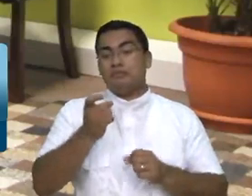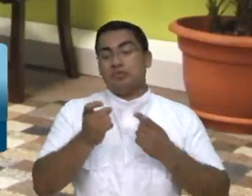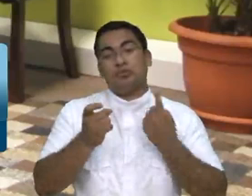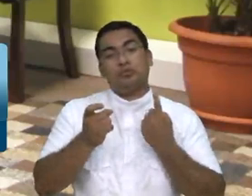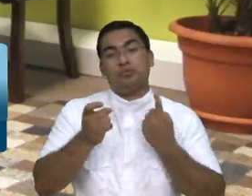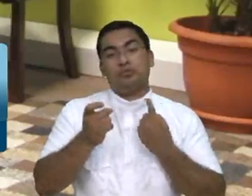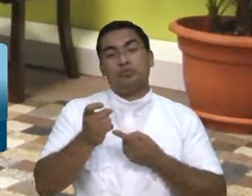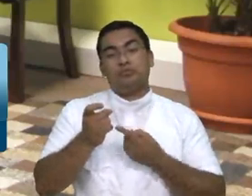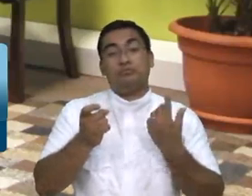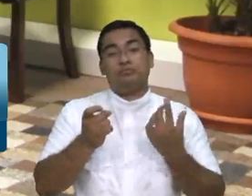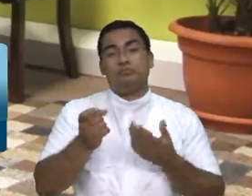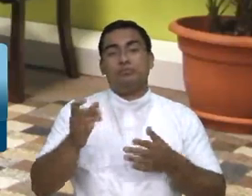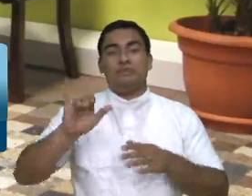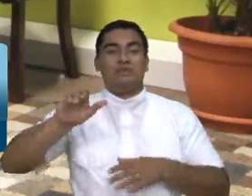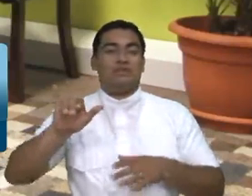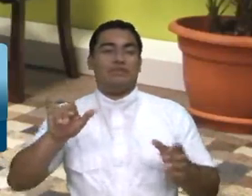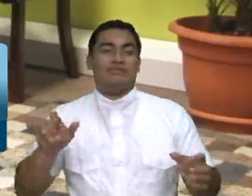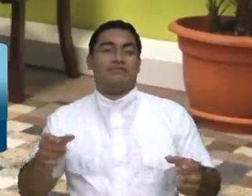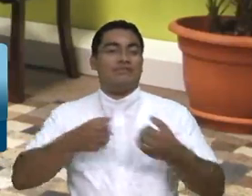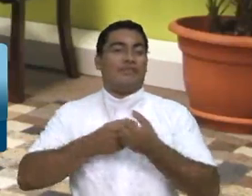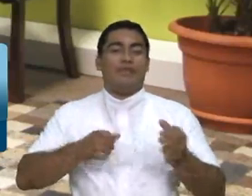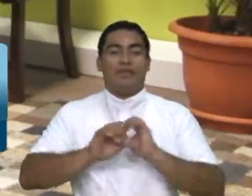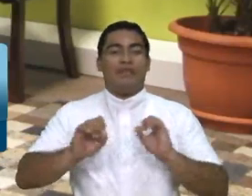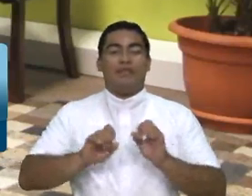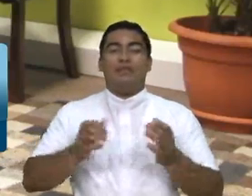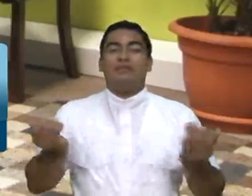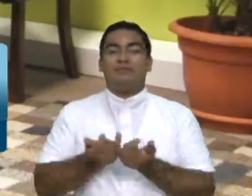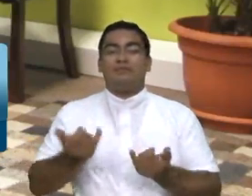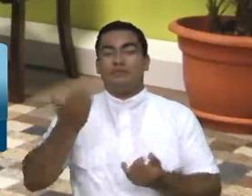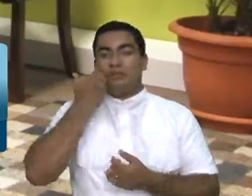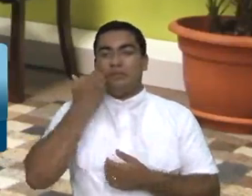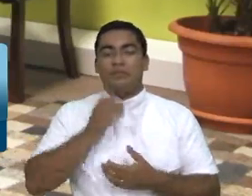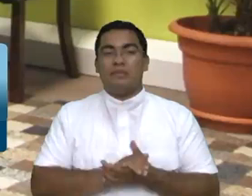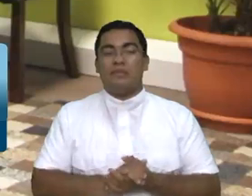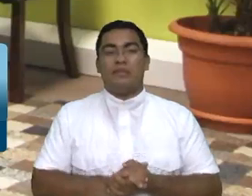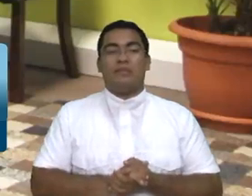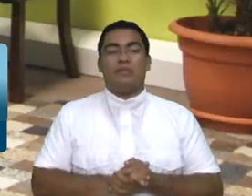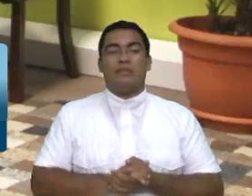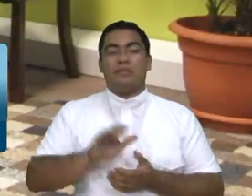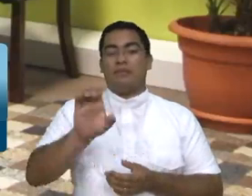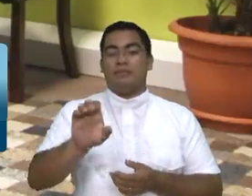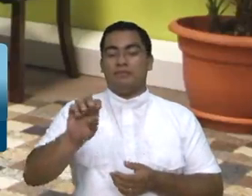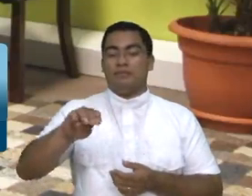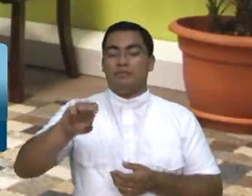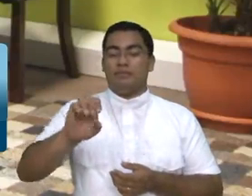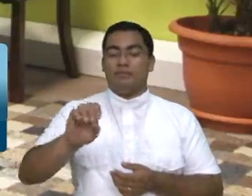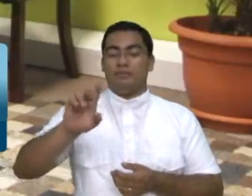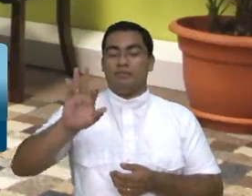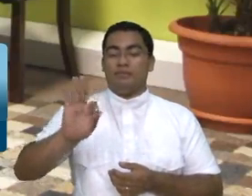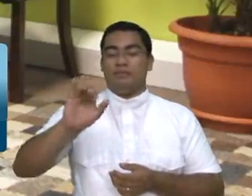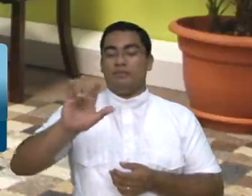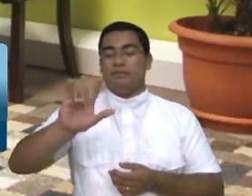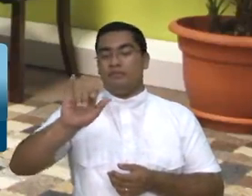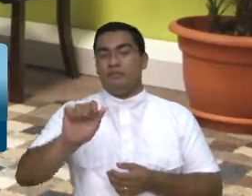defectuosa, la Y no puede compensar, entonces padece la enfermedad. Entonces la hemofilia es prácticamente una enfermedad de